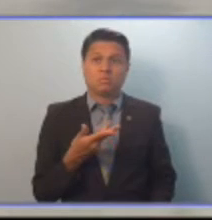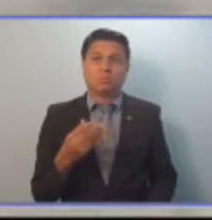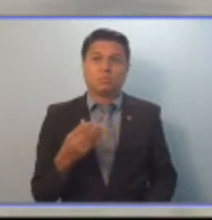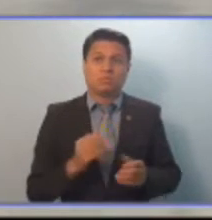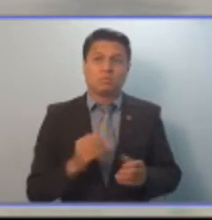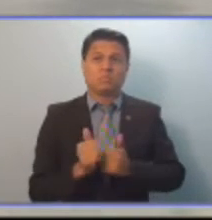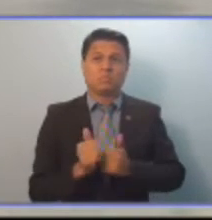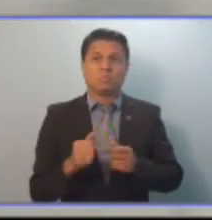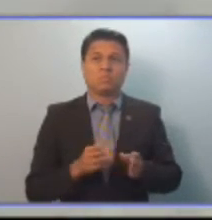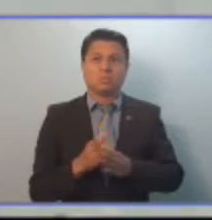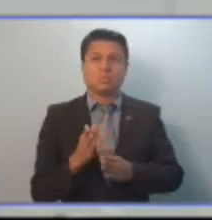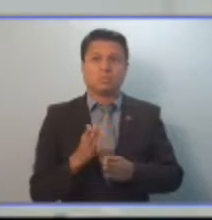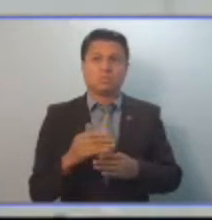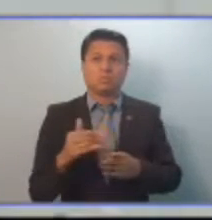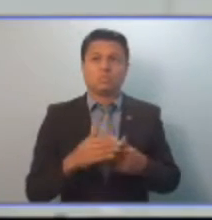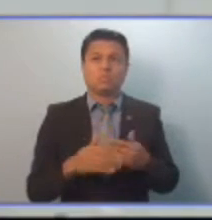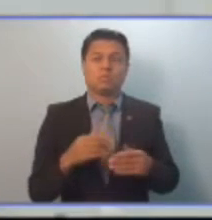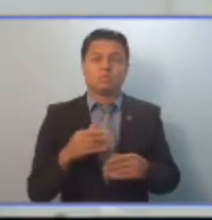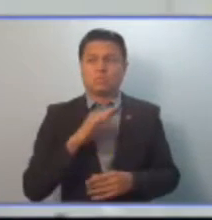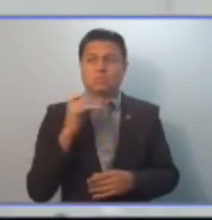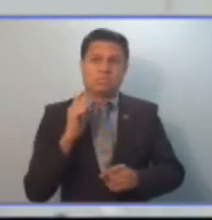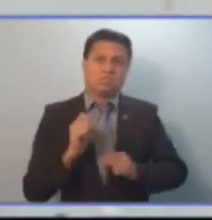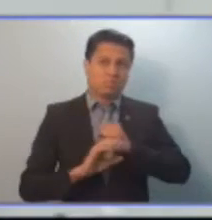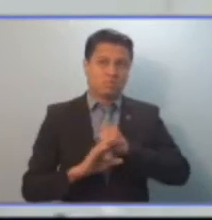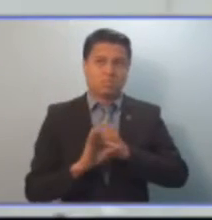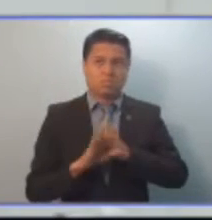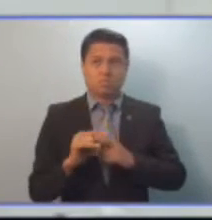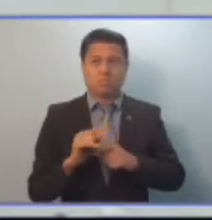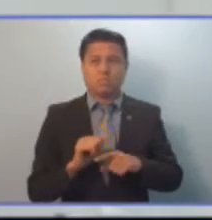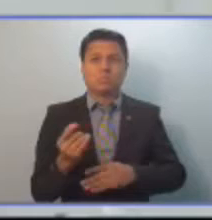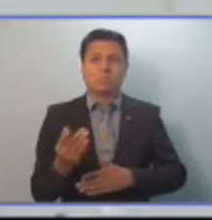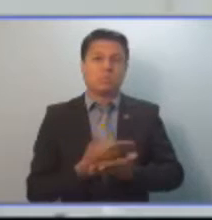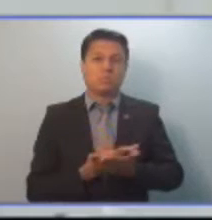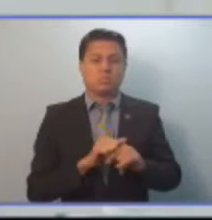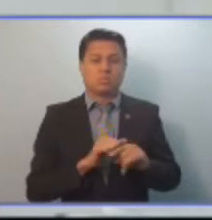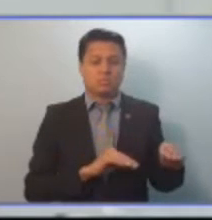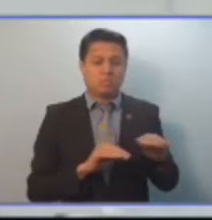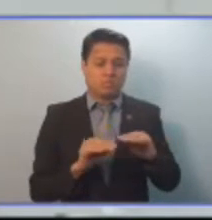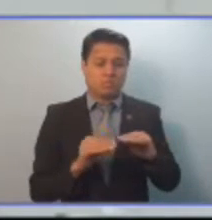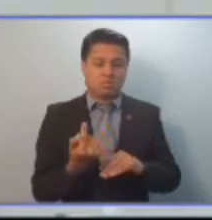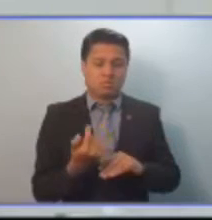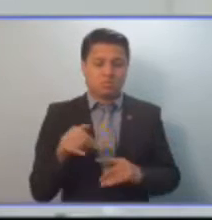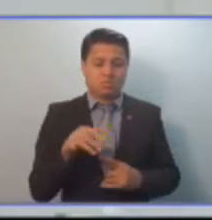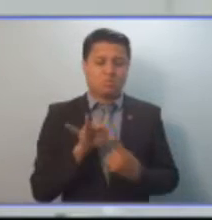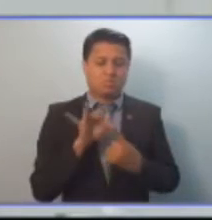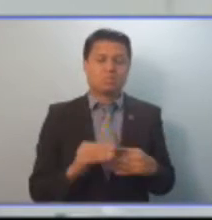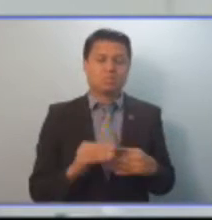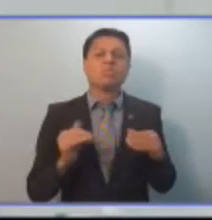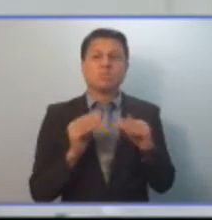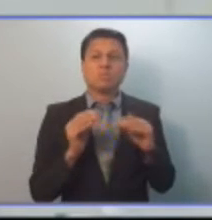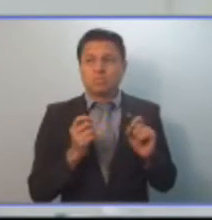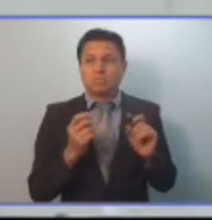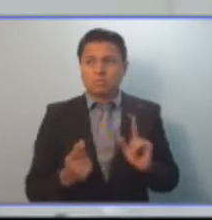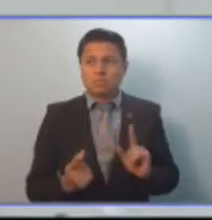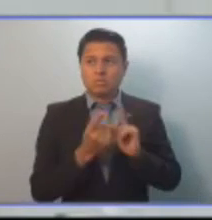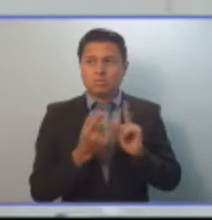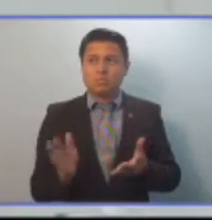caminar por el país para promovernos como precandidatos, también fue un reencuentro con